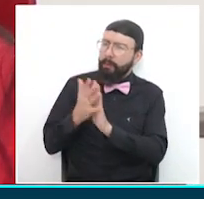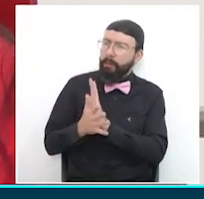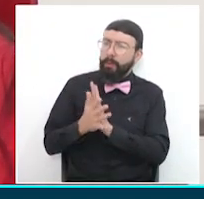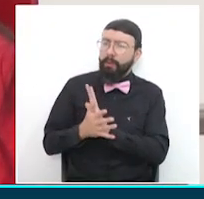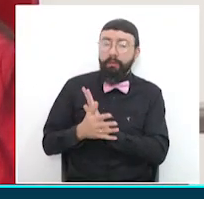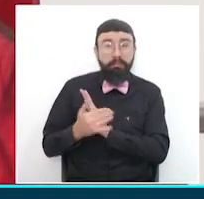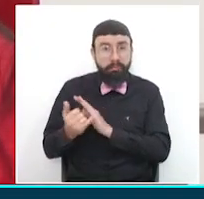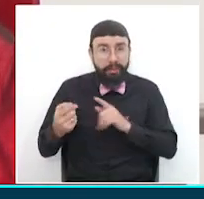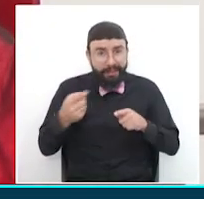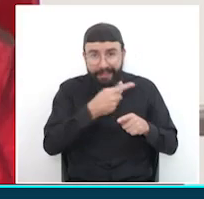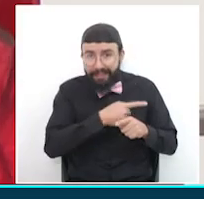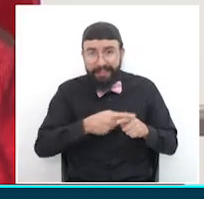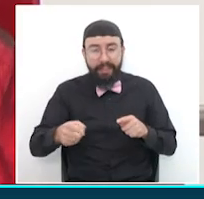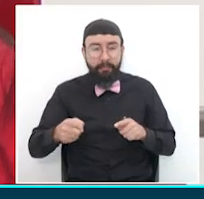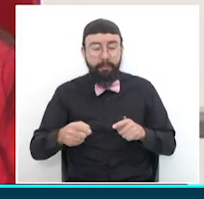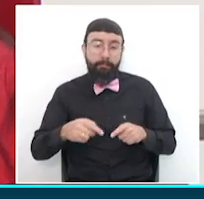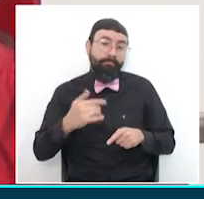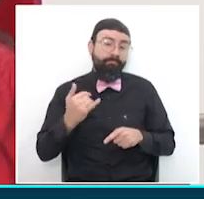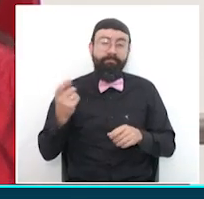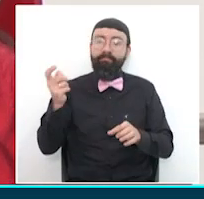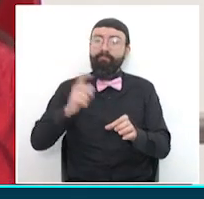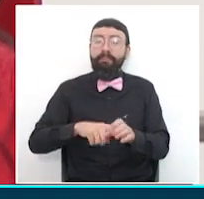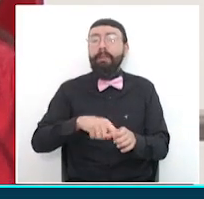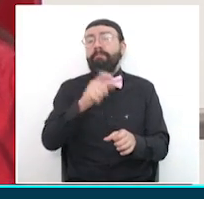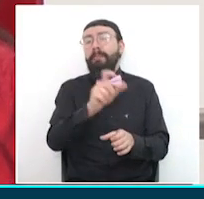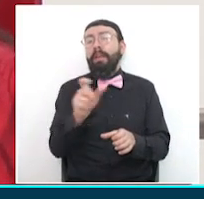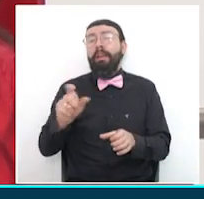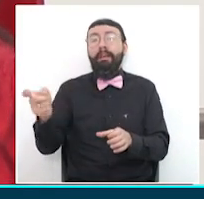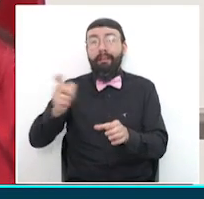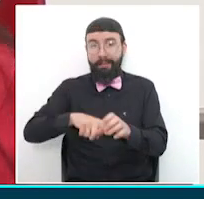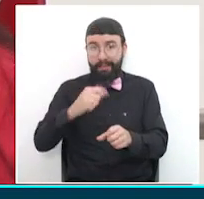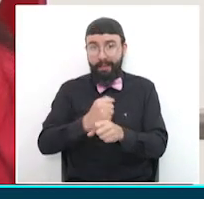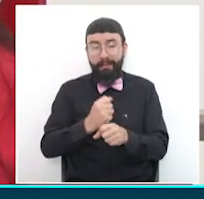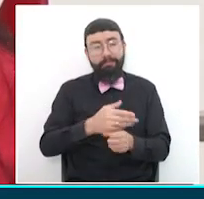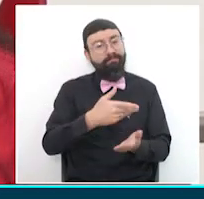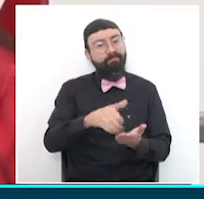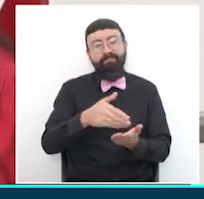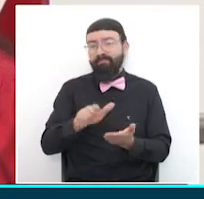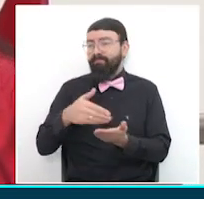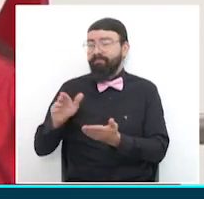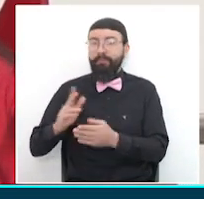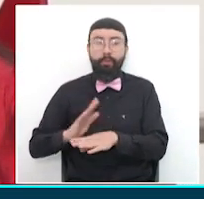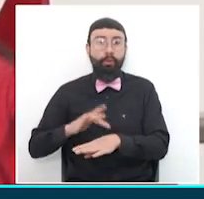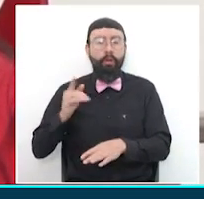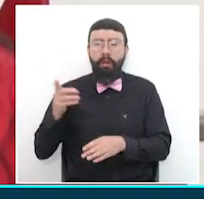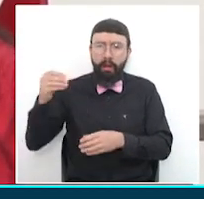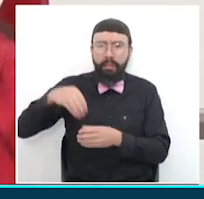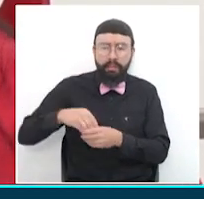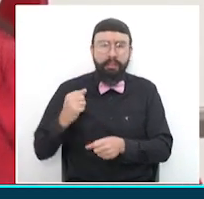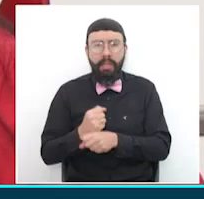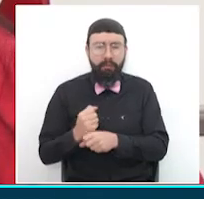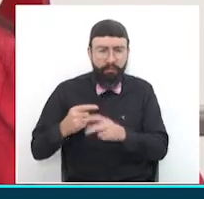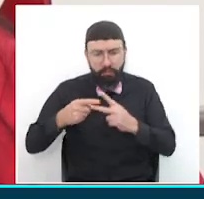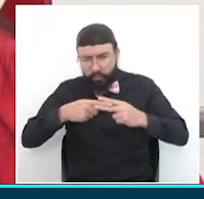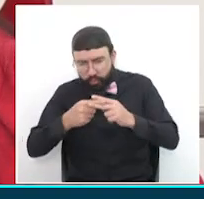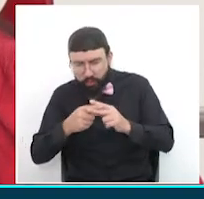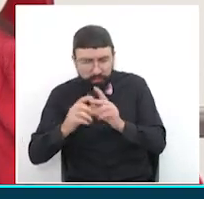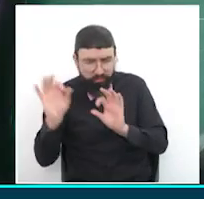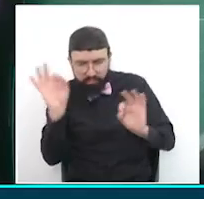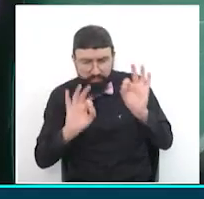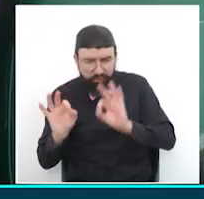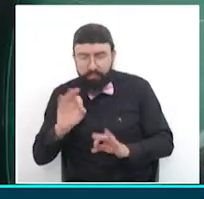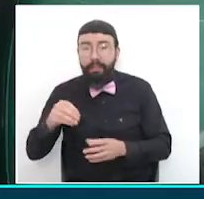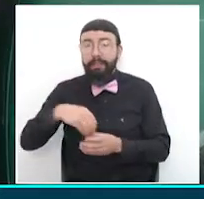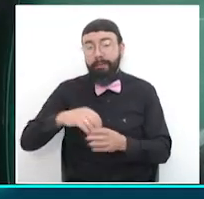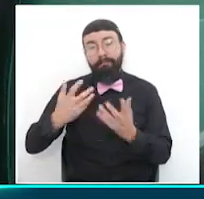esa semana había tenido que despedir un cierto número de empleados dedicados a mecánica dentro de la